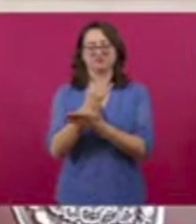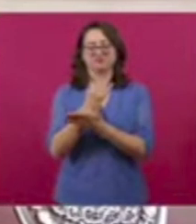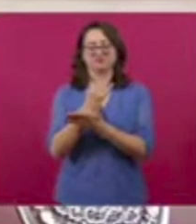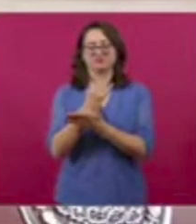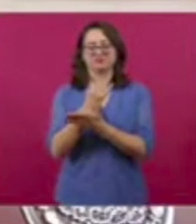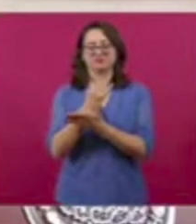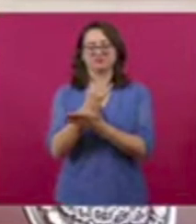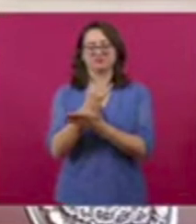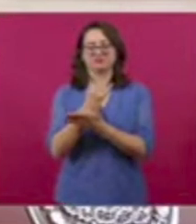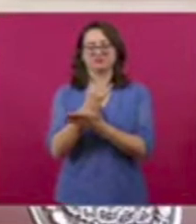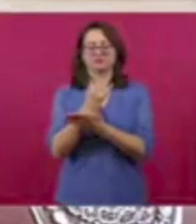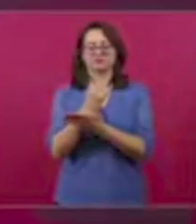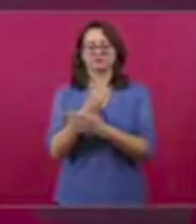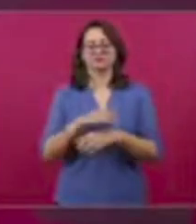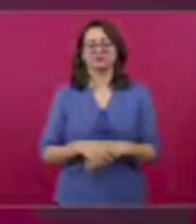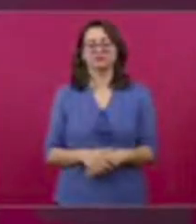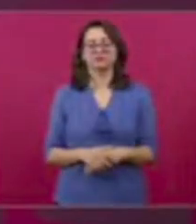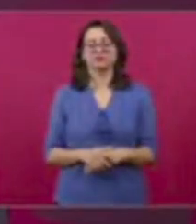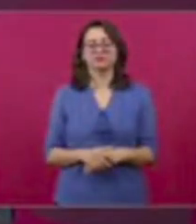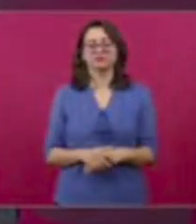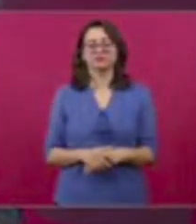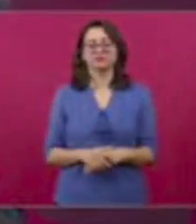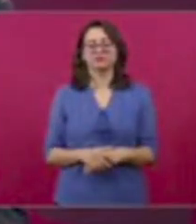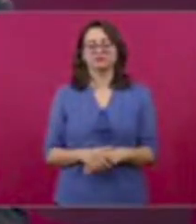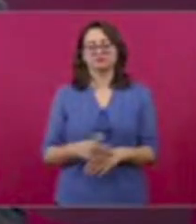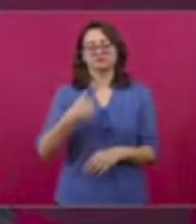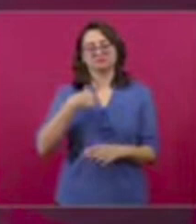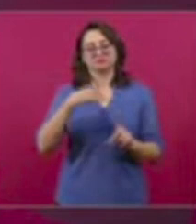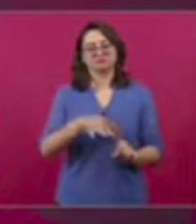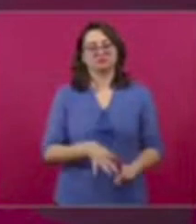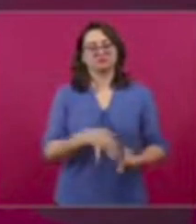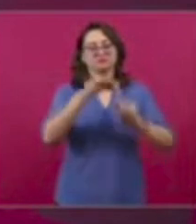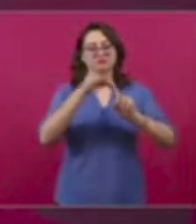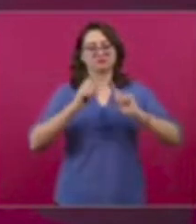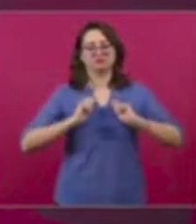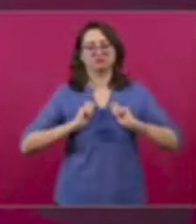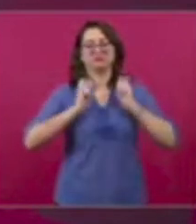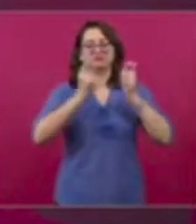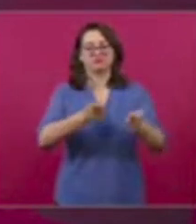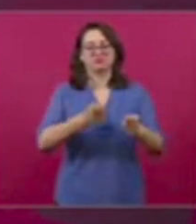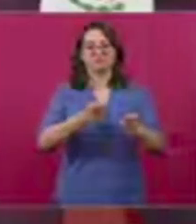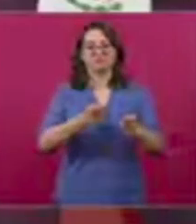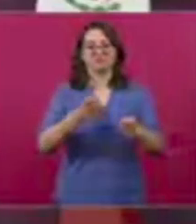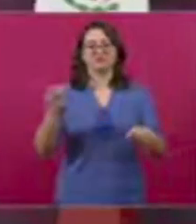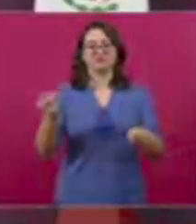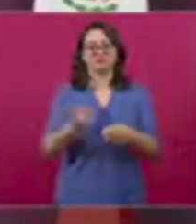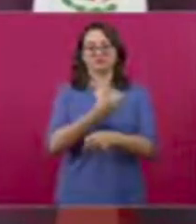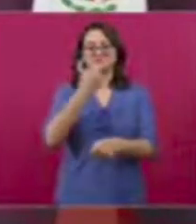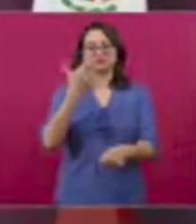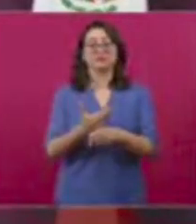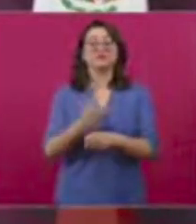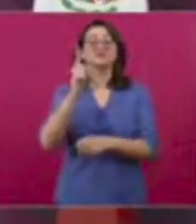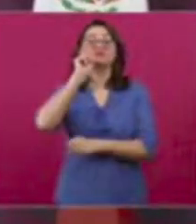de nombrar, de acuerdo a mis facultades, como secretaria de